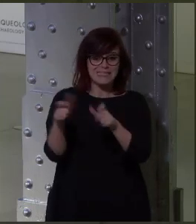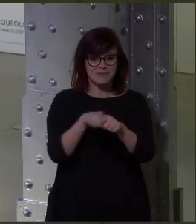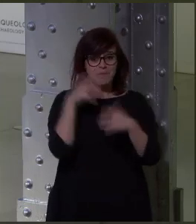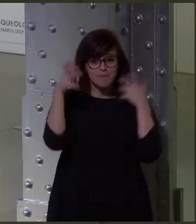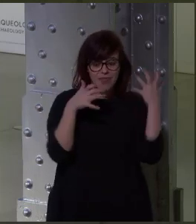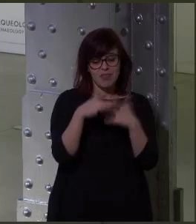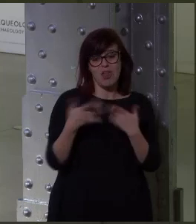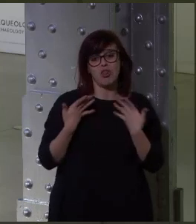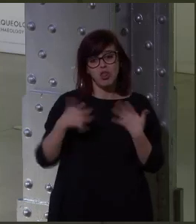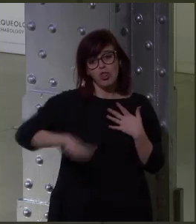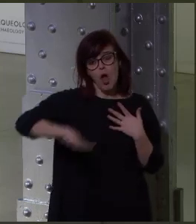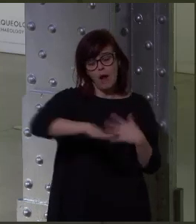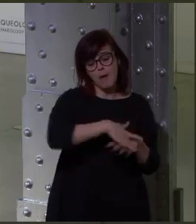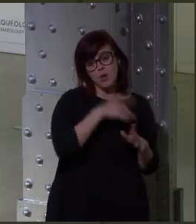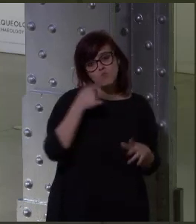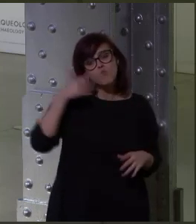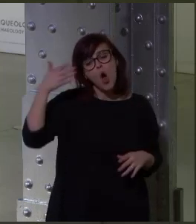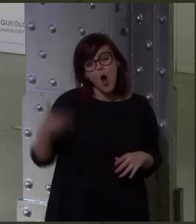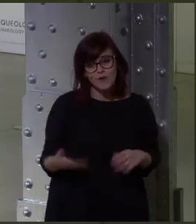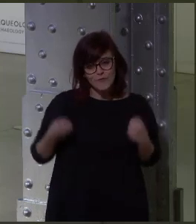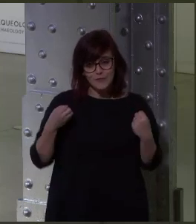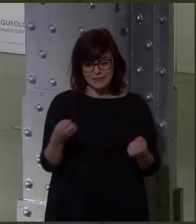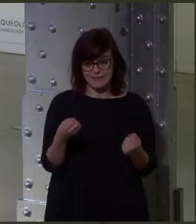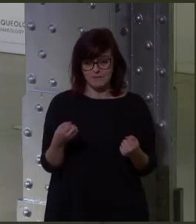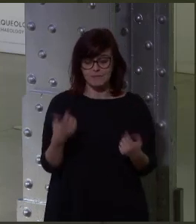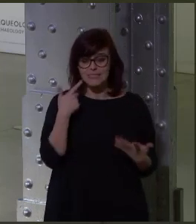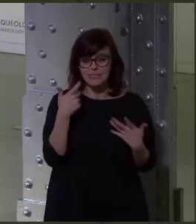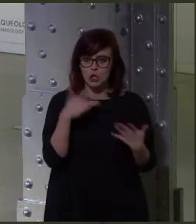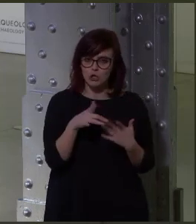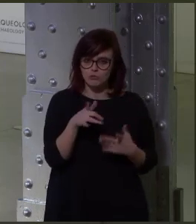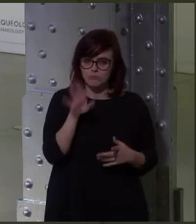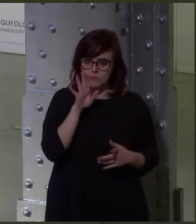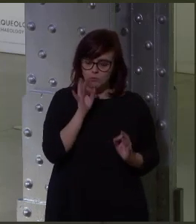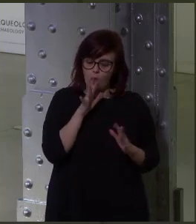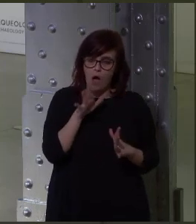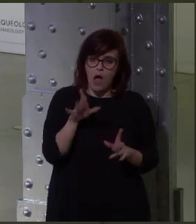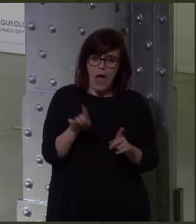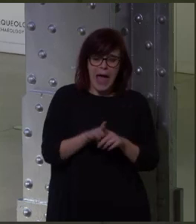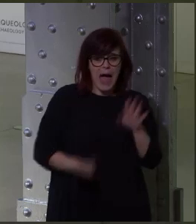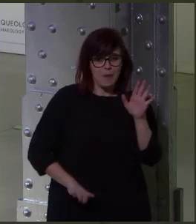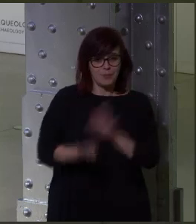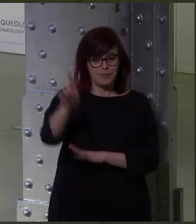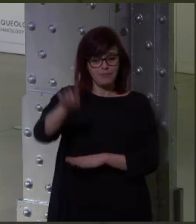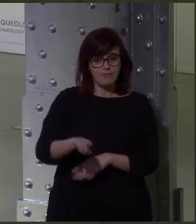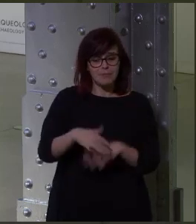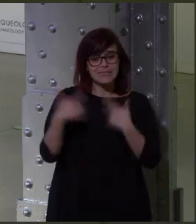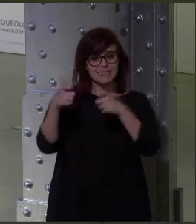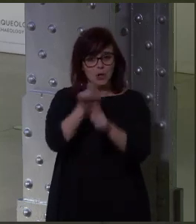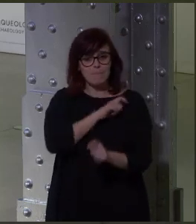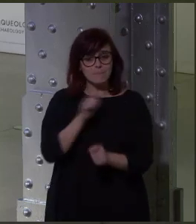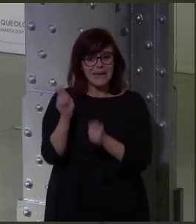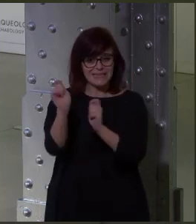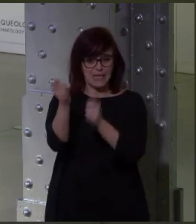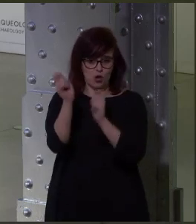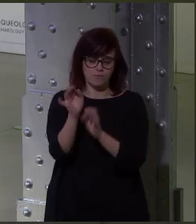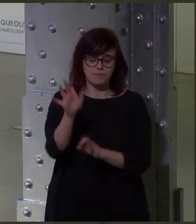especies, estos hábitats que son tan importantes. Ahí ha habido un avance también en la parte del sector pesquero. Si